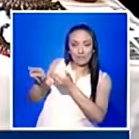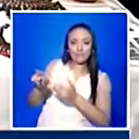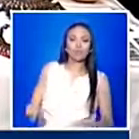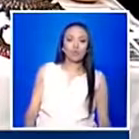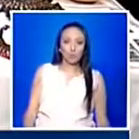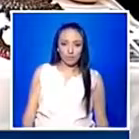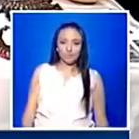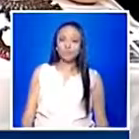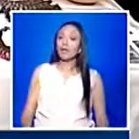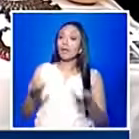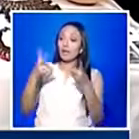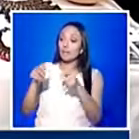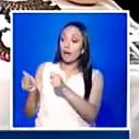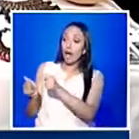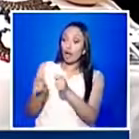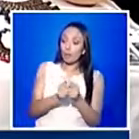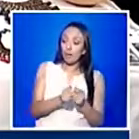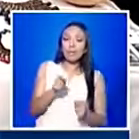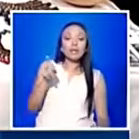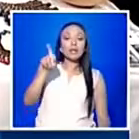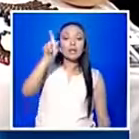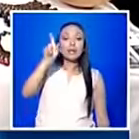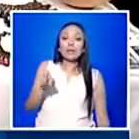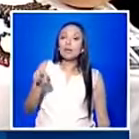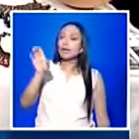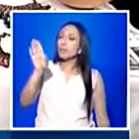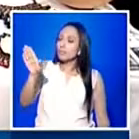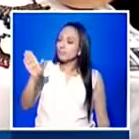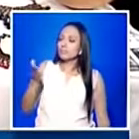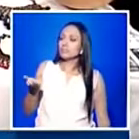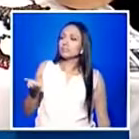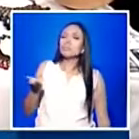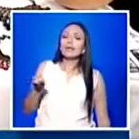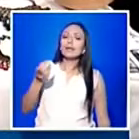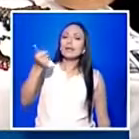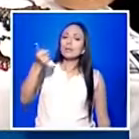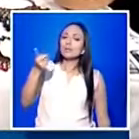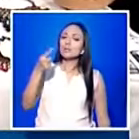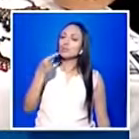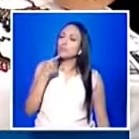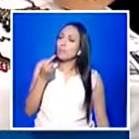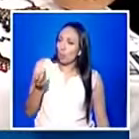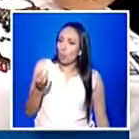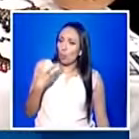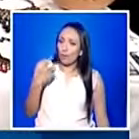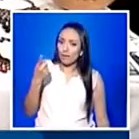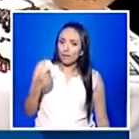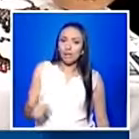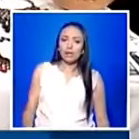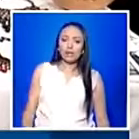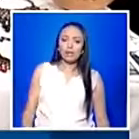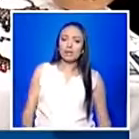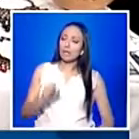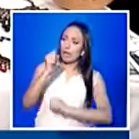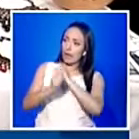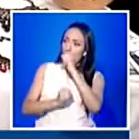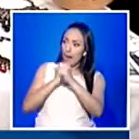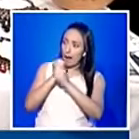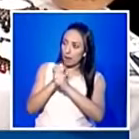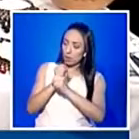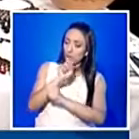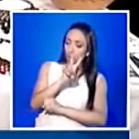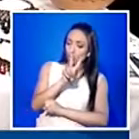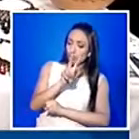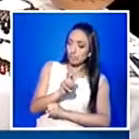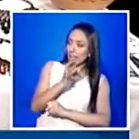del Consorcio de los Municipios Amazónicos y de Galápagos. Algo interesante que ustedes me comentaban es que desde el año 2019, ya